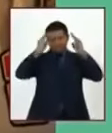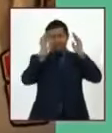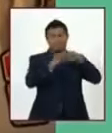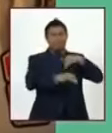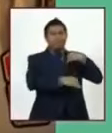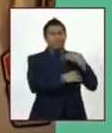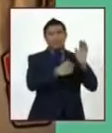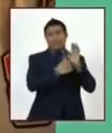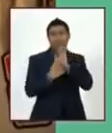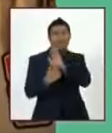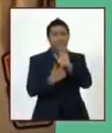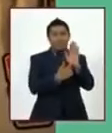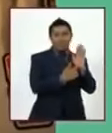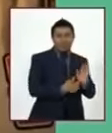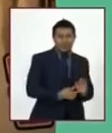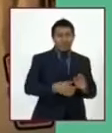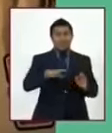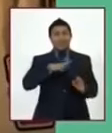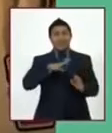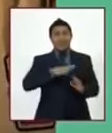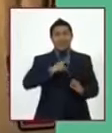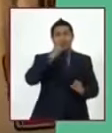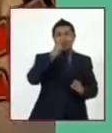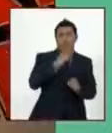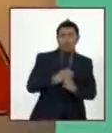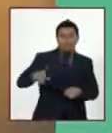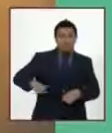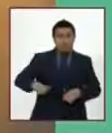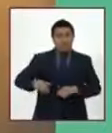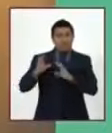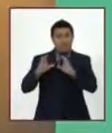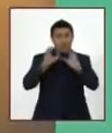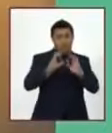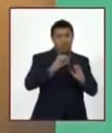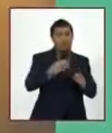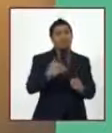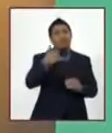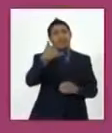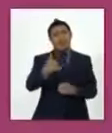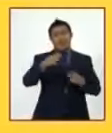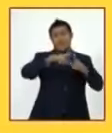del patrimonio no solo nacional, sino de la humanidad.